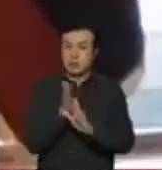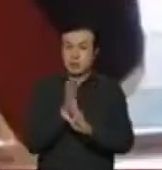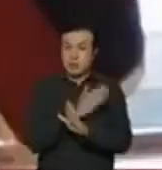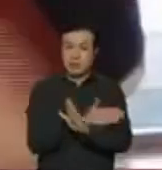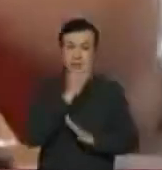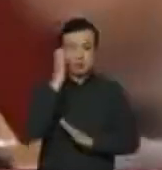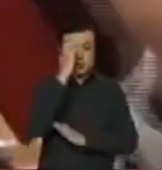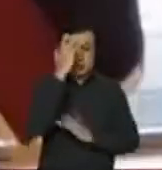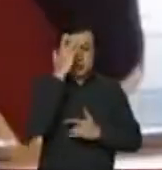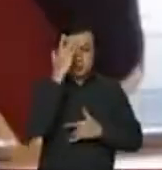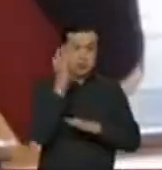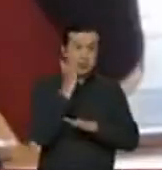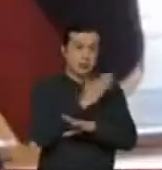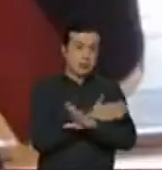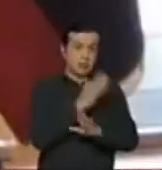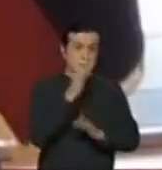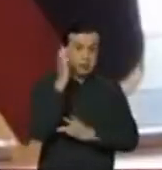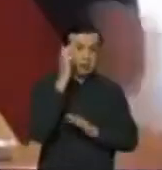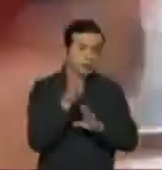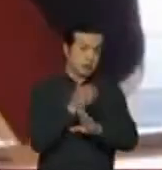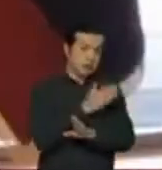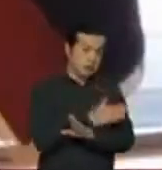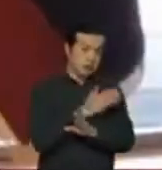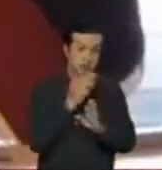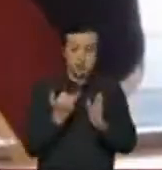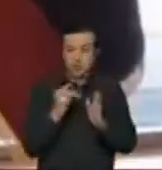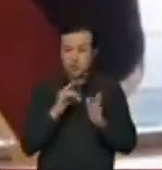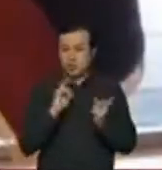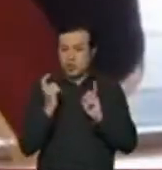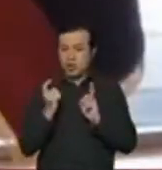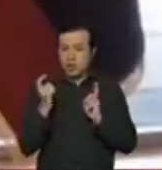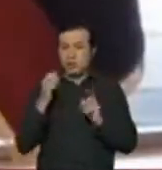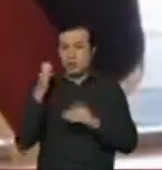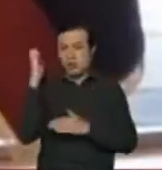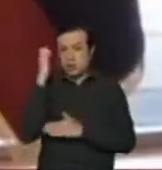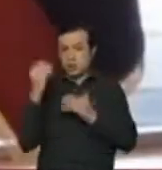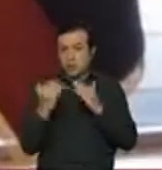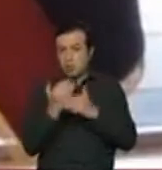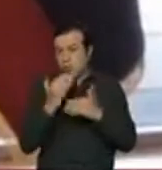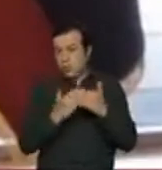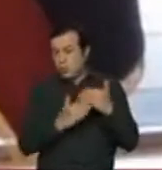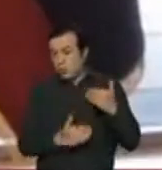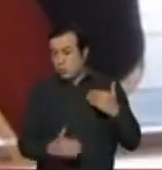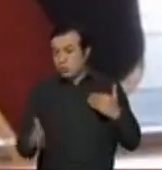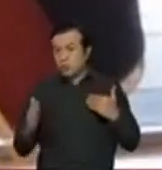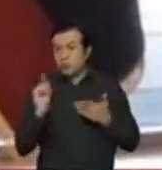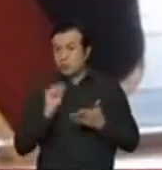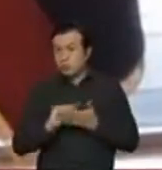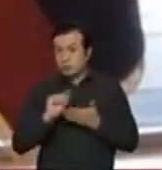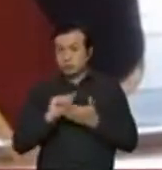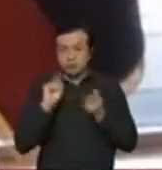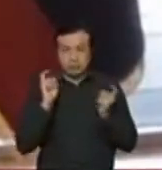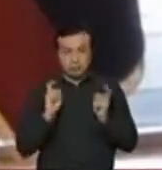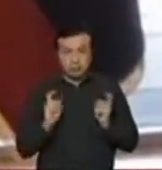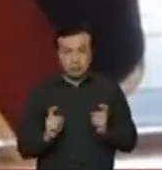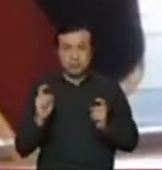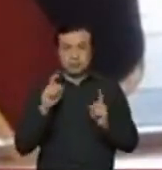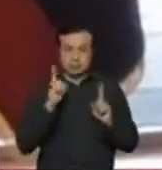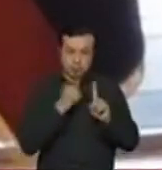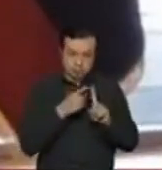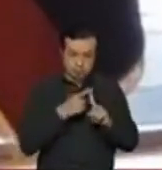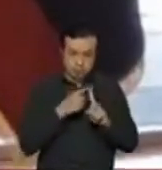cuando hayan solicitado los créditos y ahora debido a su nueva capacidad de pago. Eso en un